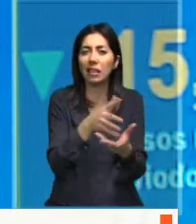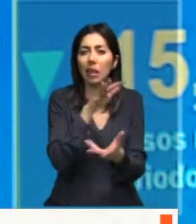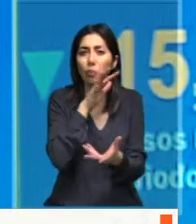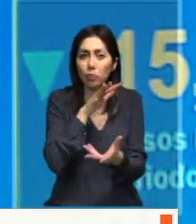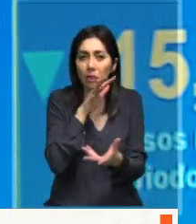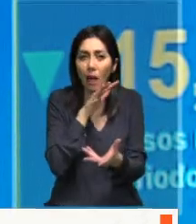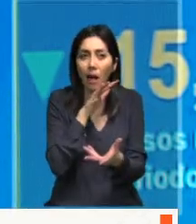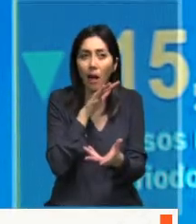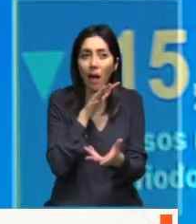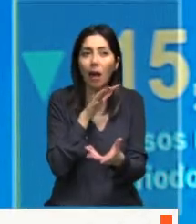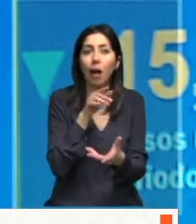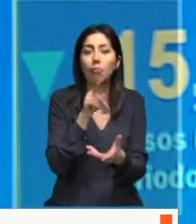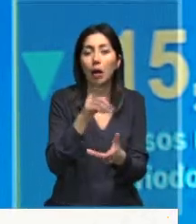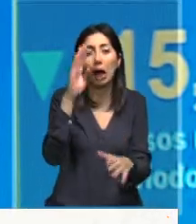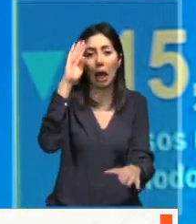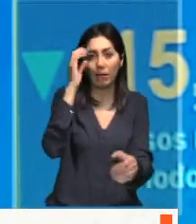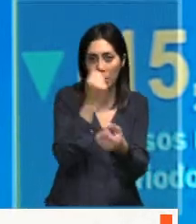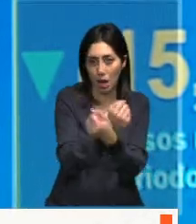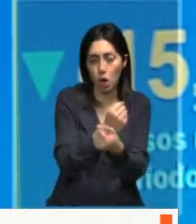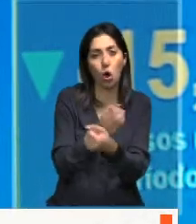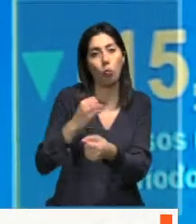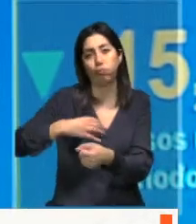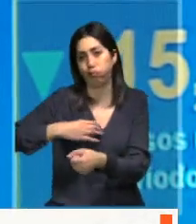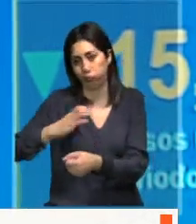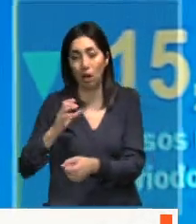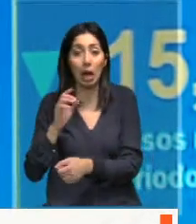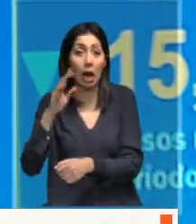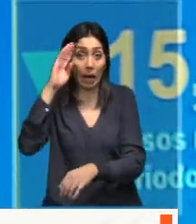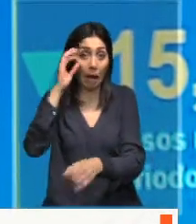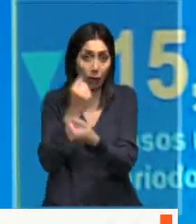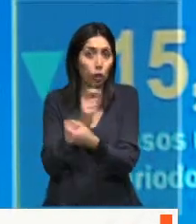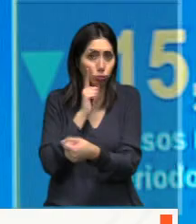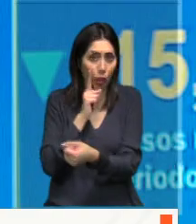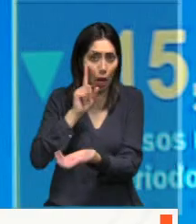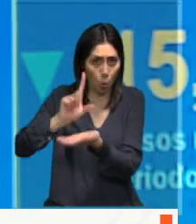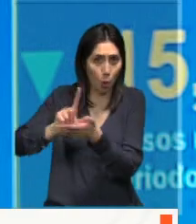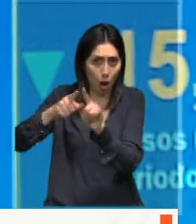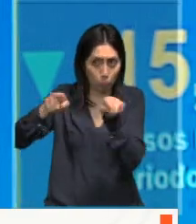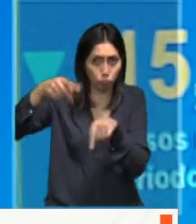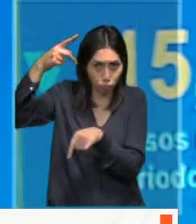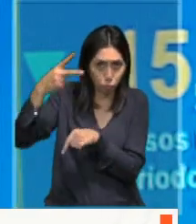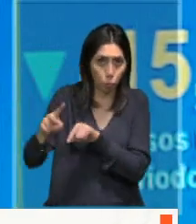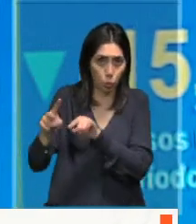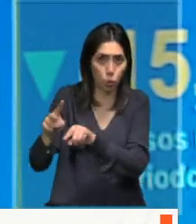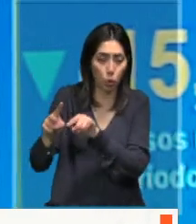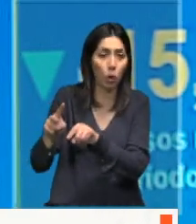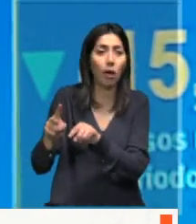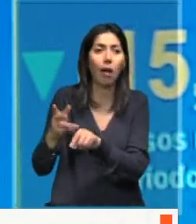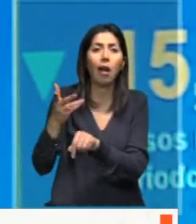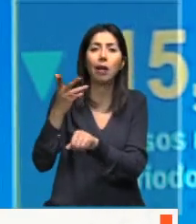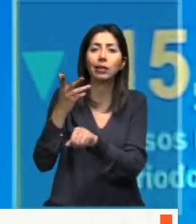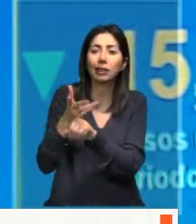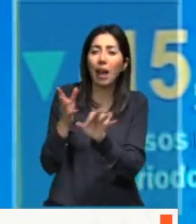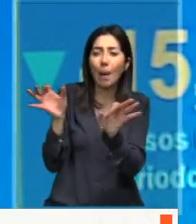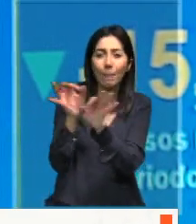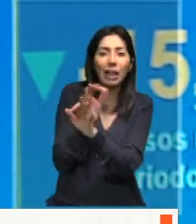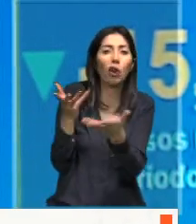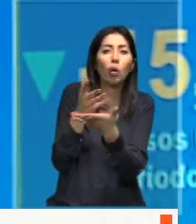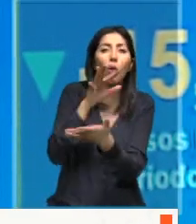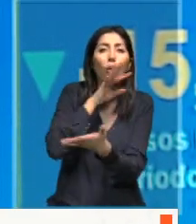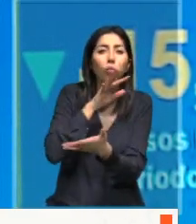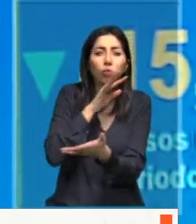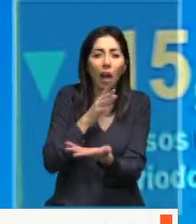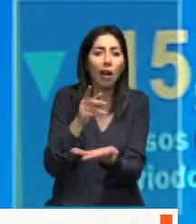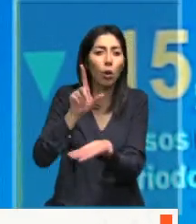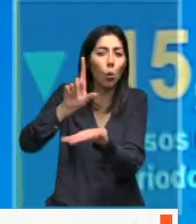su calidad de franco. Carabineros tiene polígonos propio. Hay instrucciones respecto de cómo se deben utilizar y cuáles son